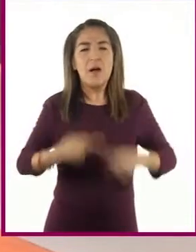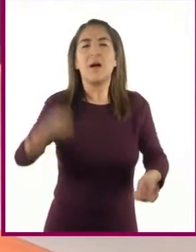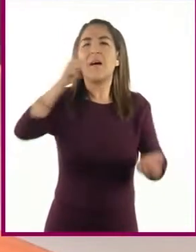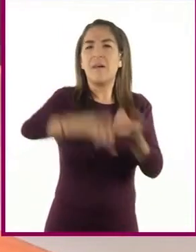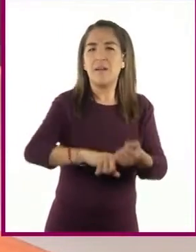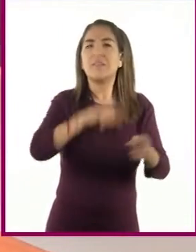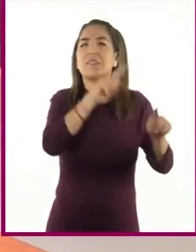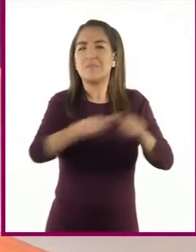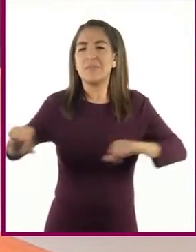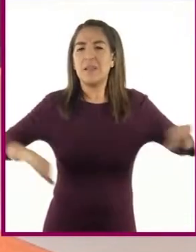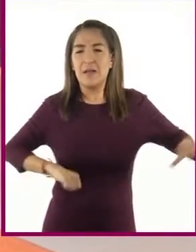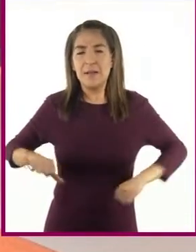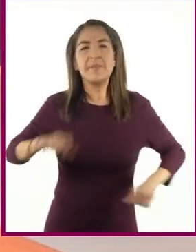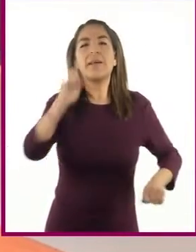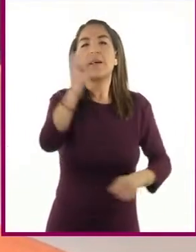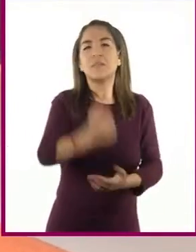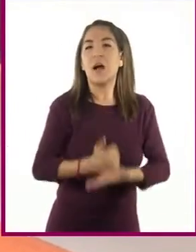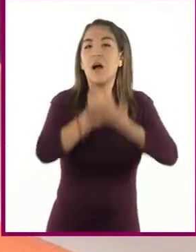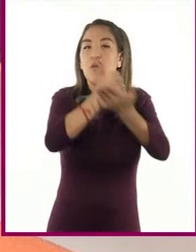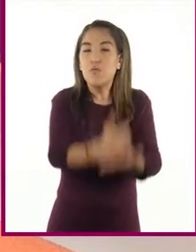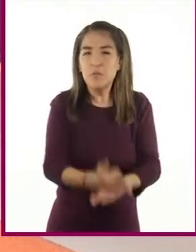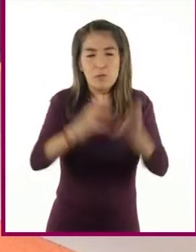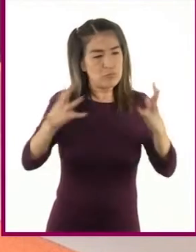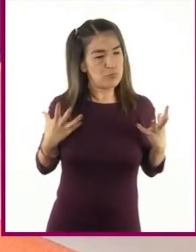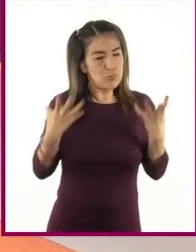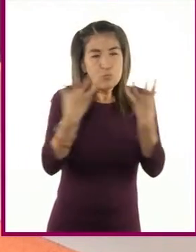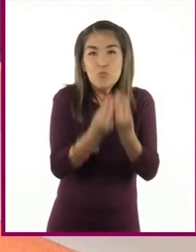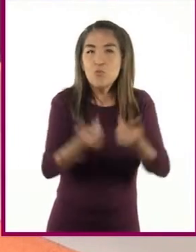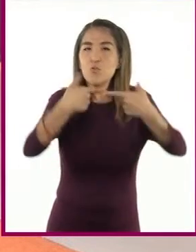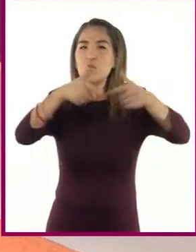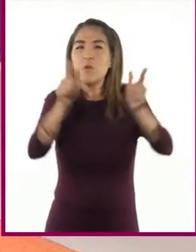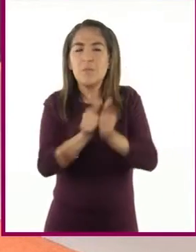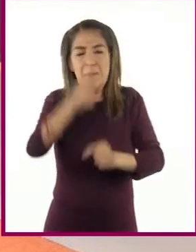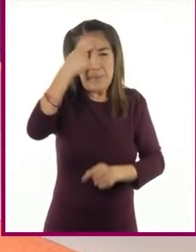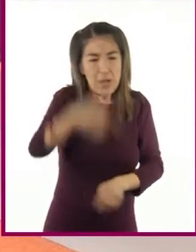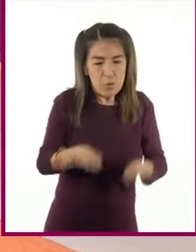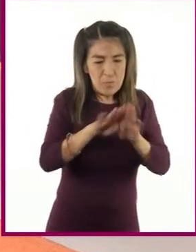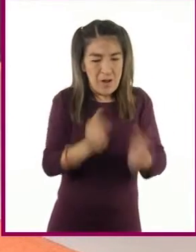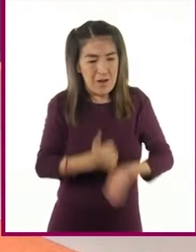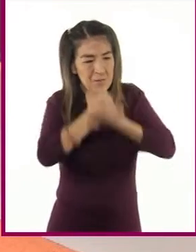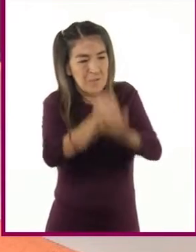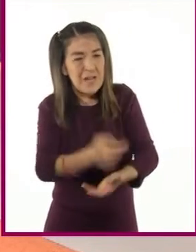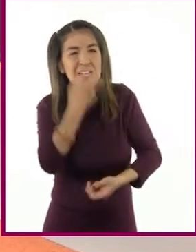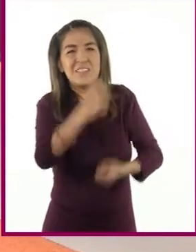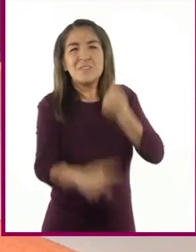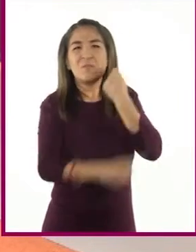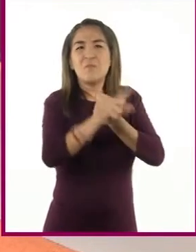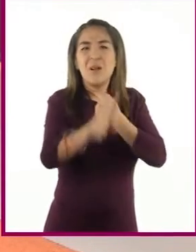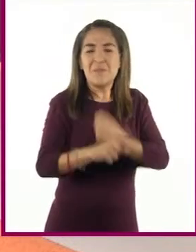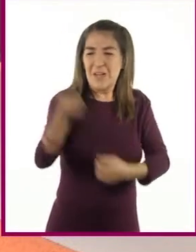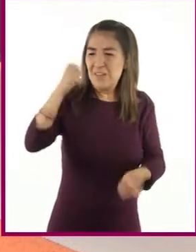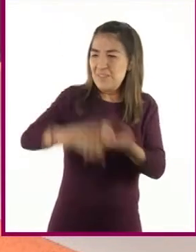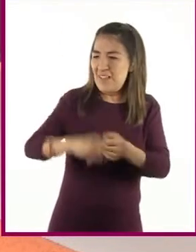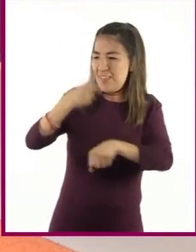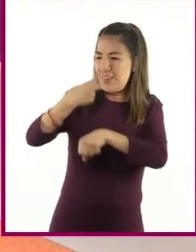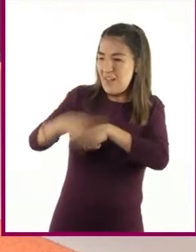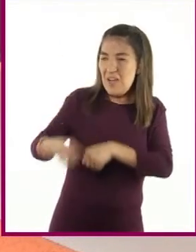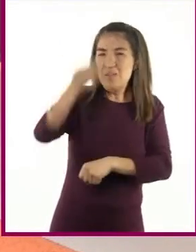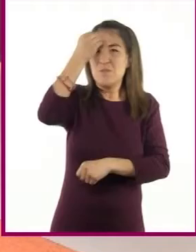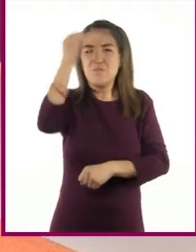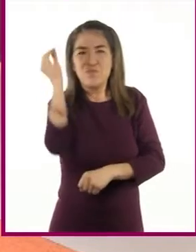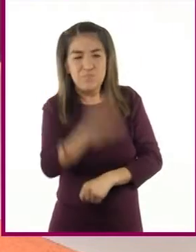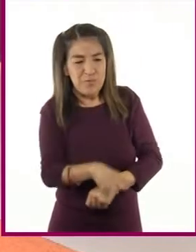hecho resuelven de manera colectiva cómo lidiar con las consecuencias de la ofensa o